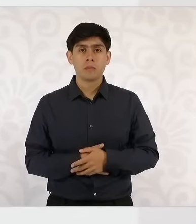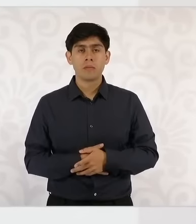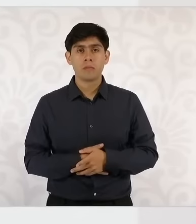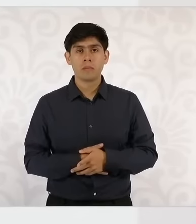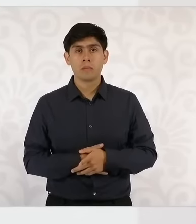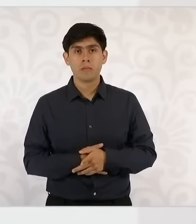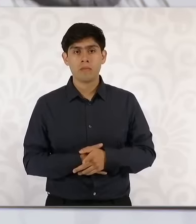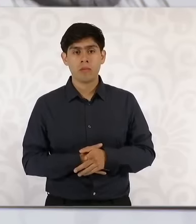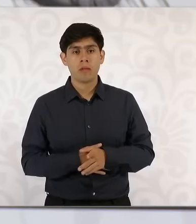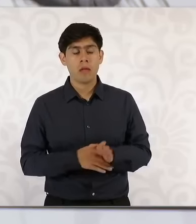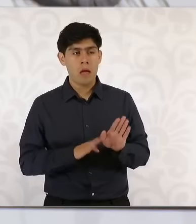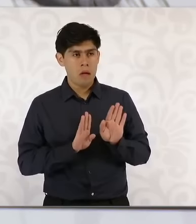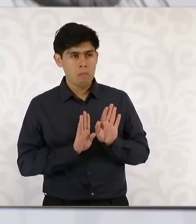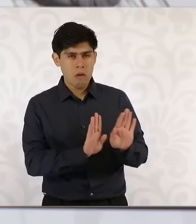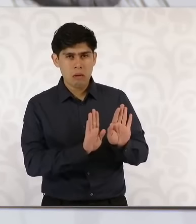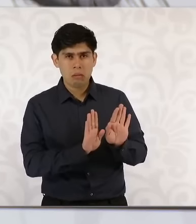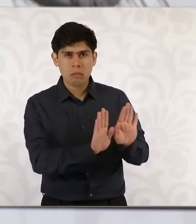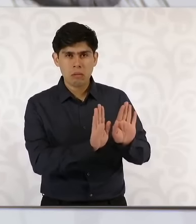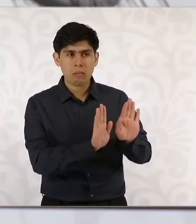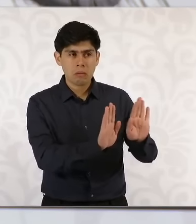empujan y llegan a esta violencia.